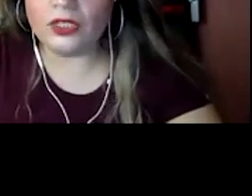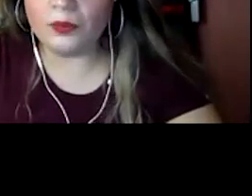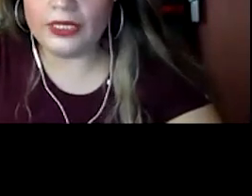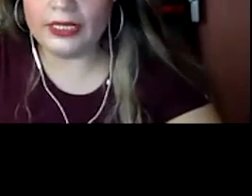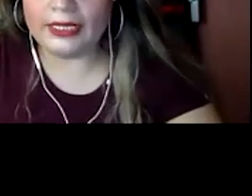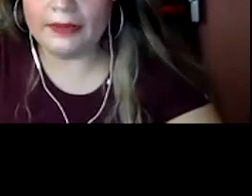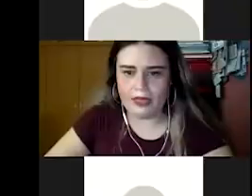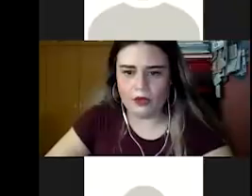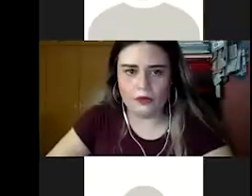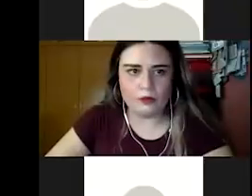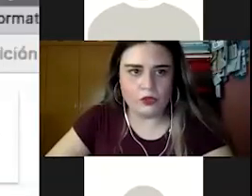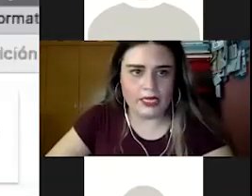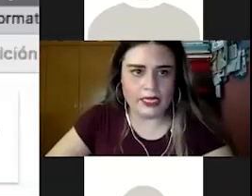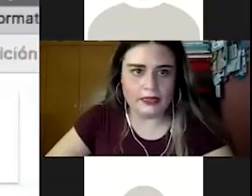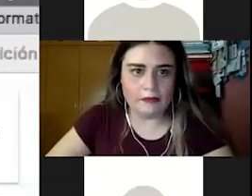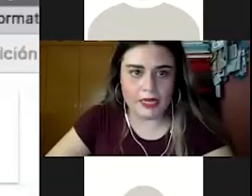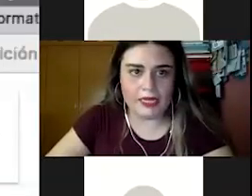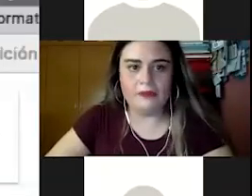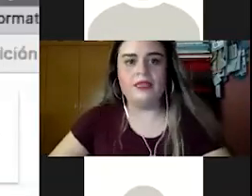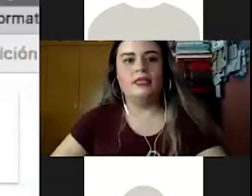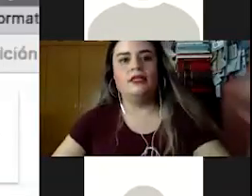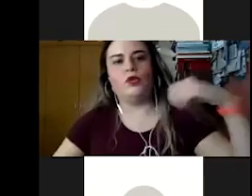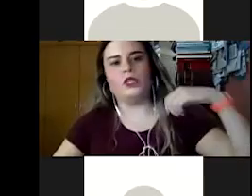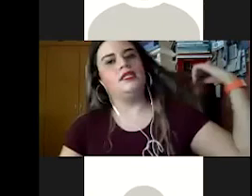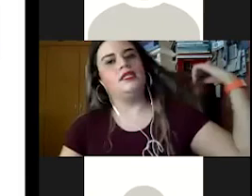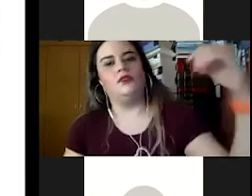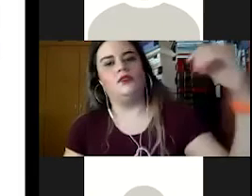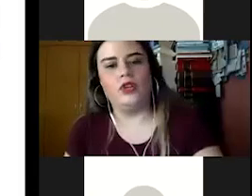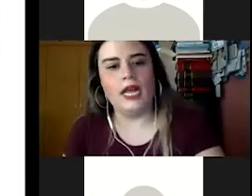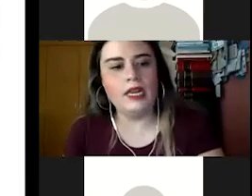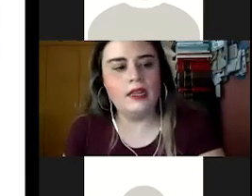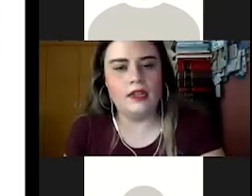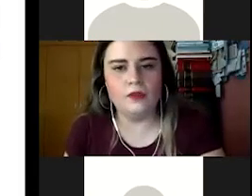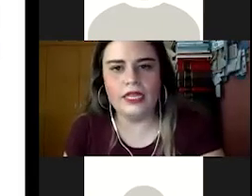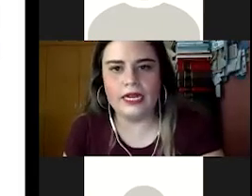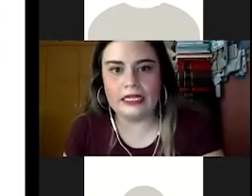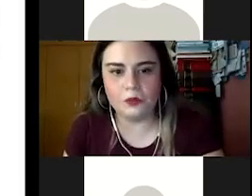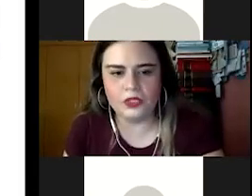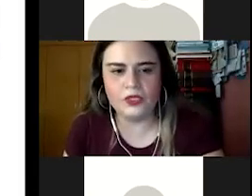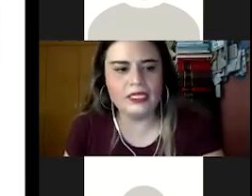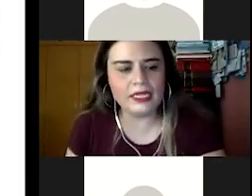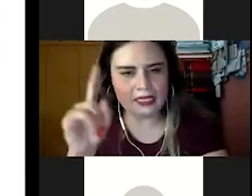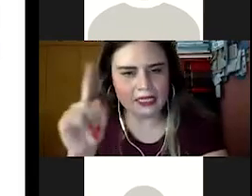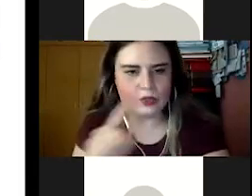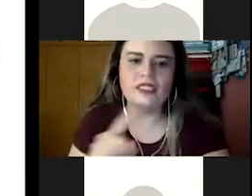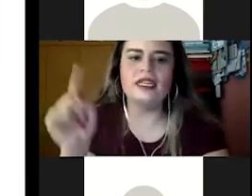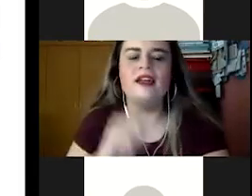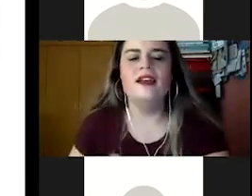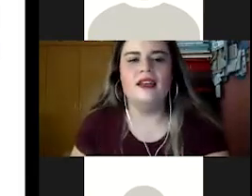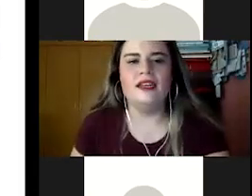esto después en el tema de cómo vamos a alinear también las metas a su actuar institucional. Les voy a dejar después una tareita,